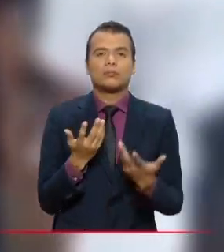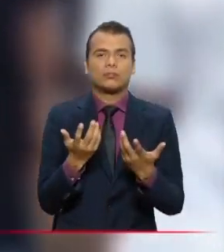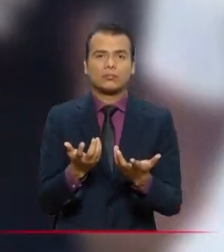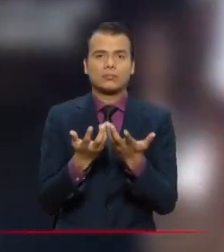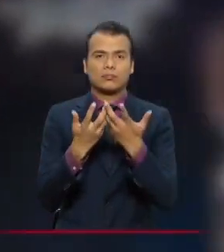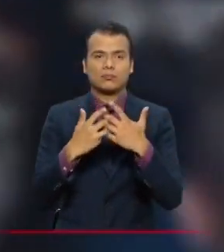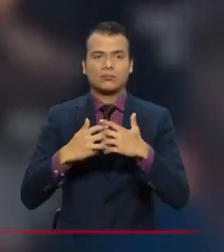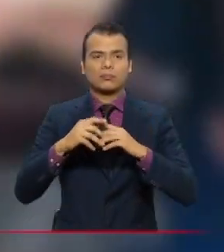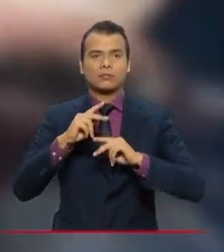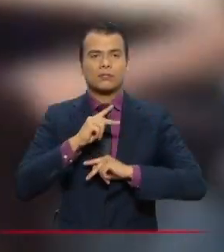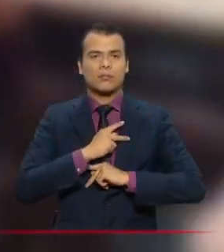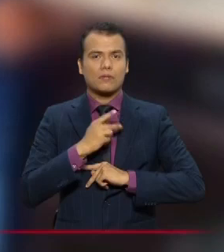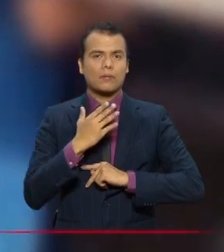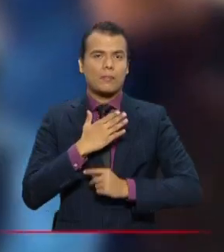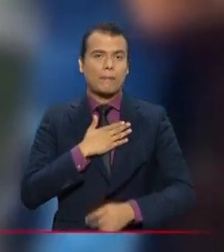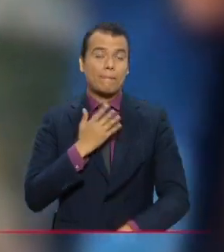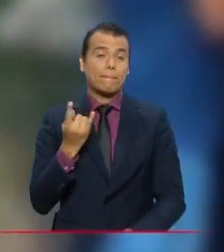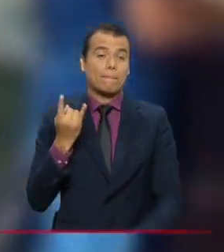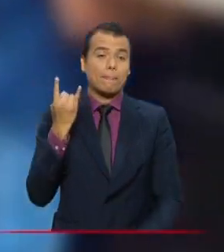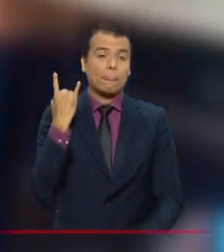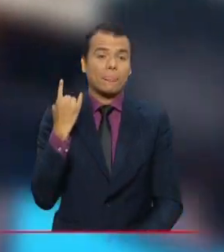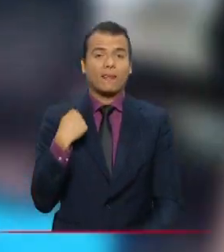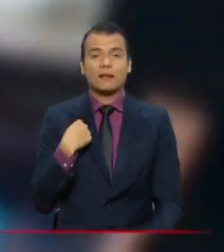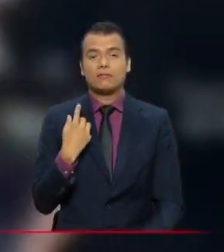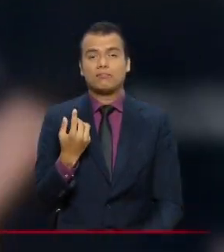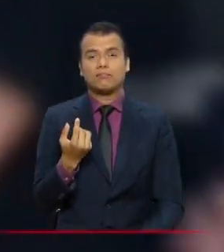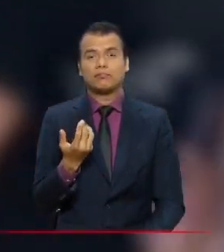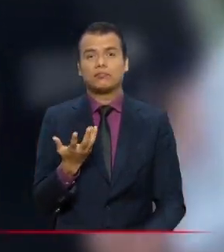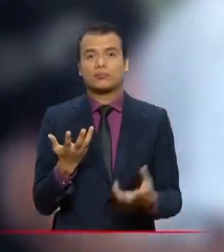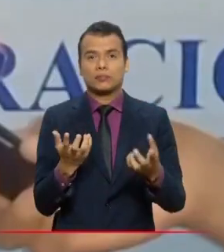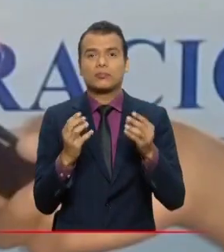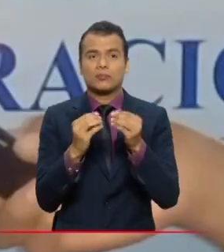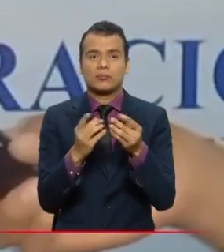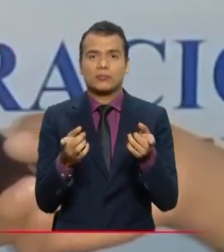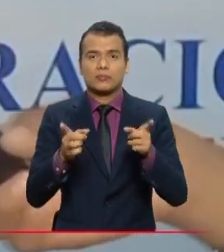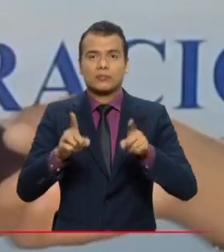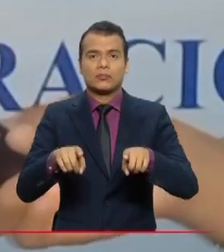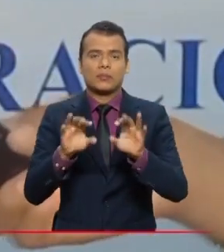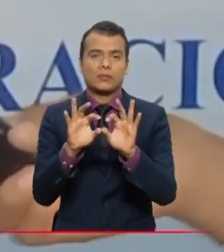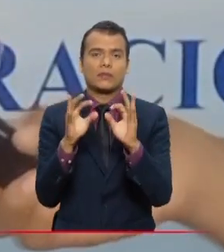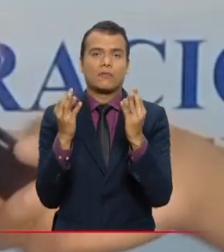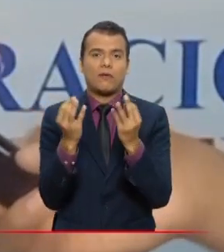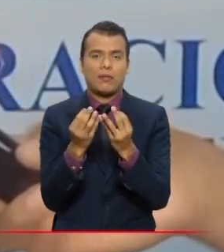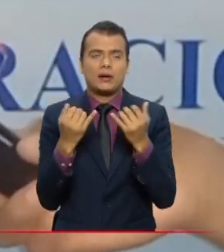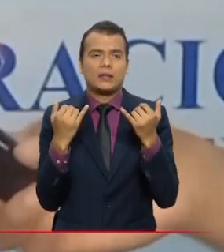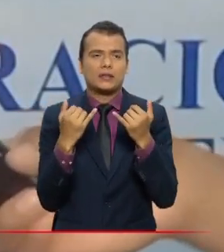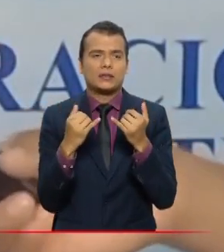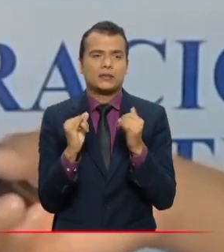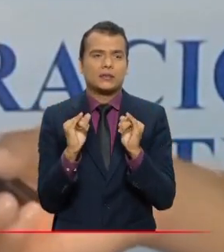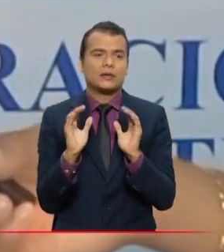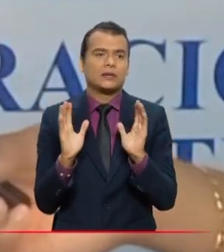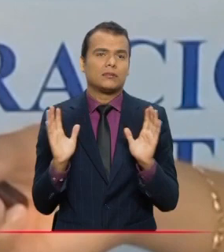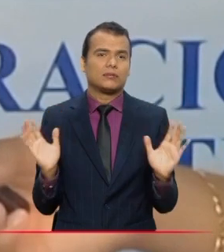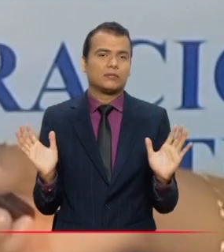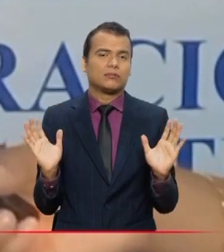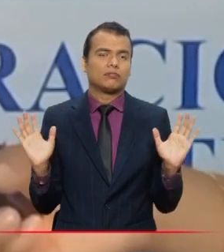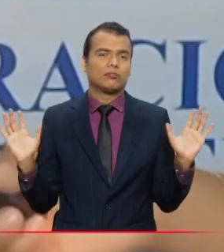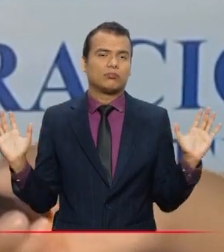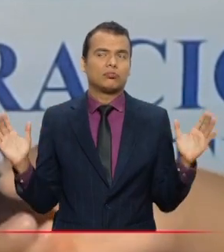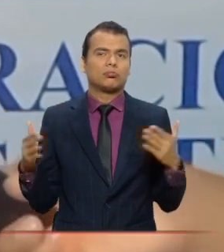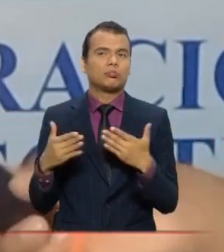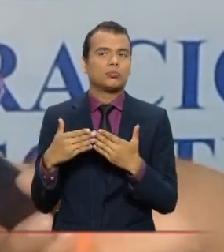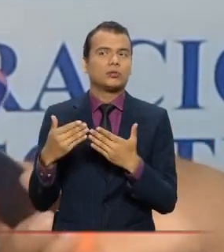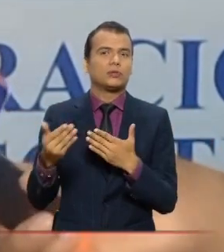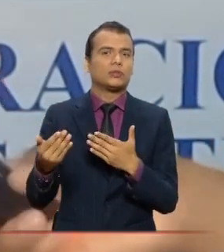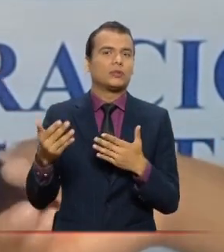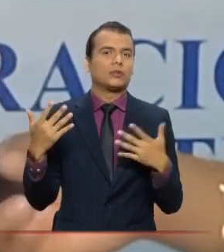tener mi negocio, cualquier cosa así, mi familia, a lo menos piense, ya me van a saliendo en las calles ya